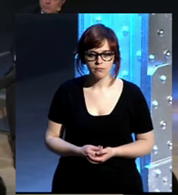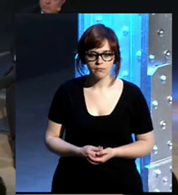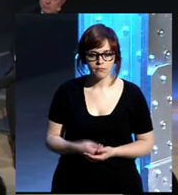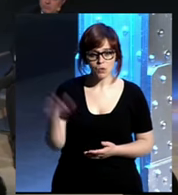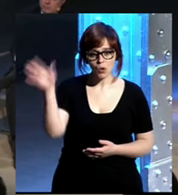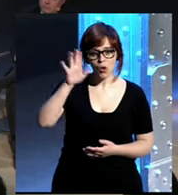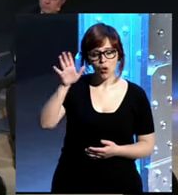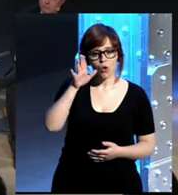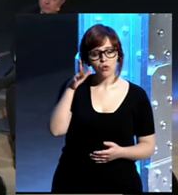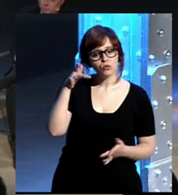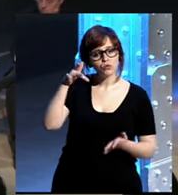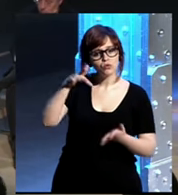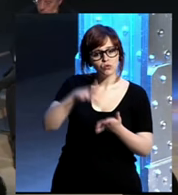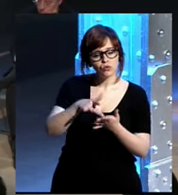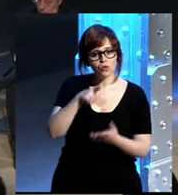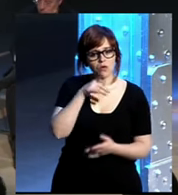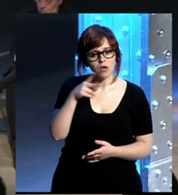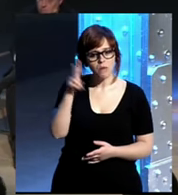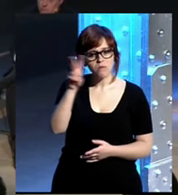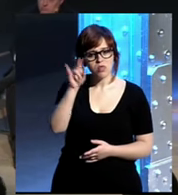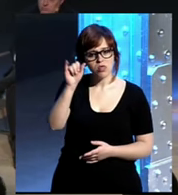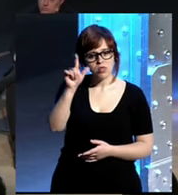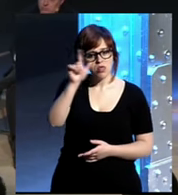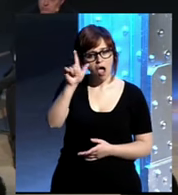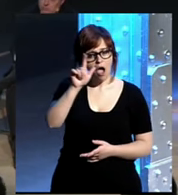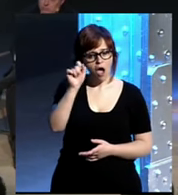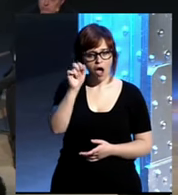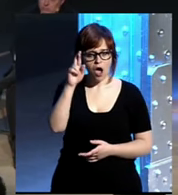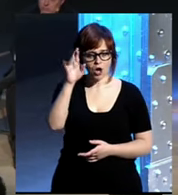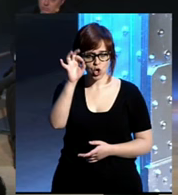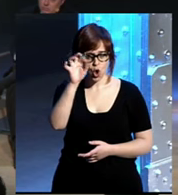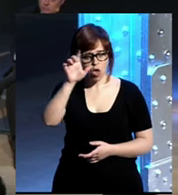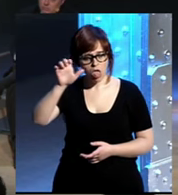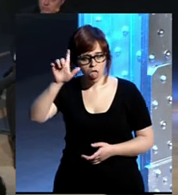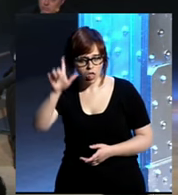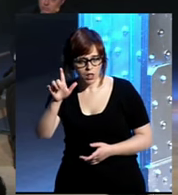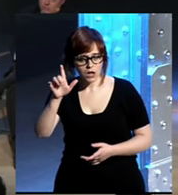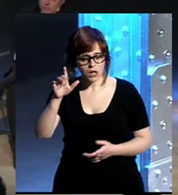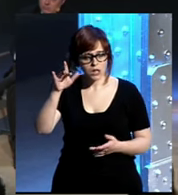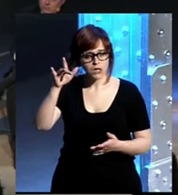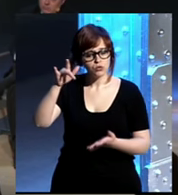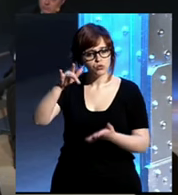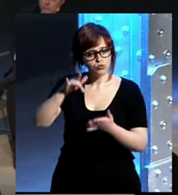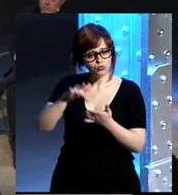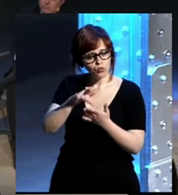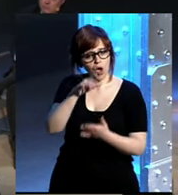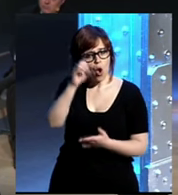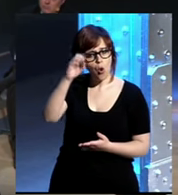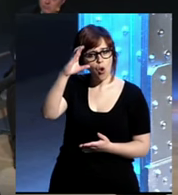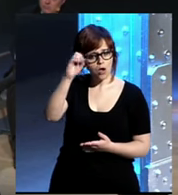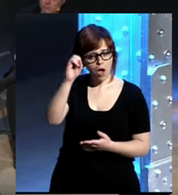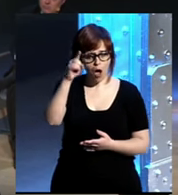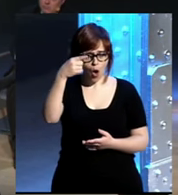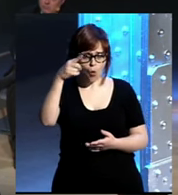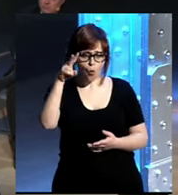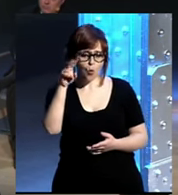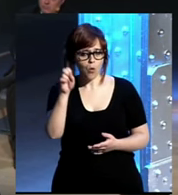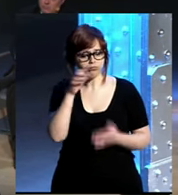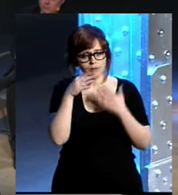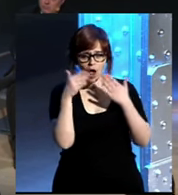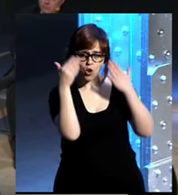Hola, yo soy Valentín Villarroel de Ongawa, y lo primero es daros la enhorabuena, ¿no?, por el libro y sobre todo por